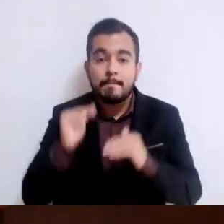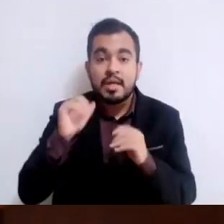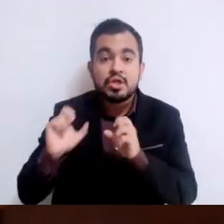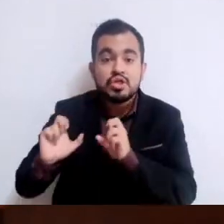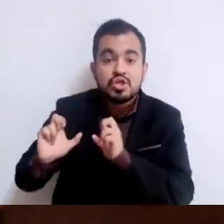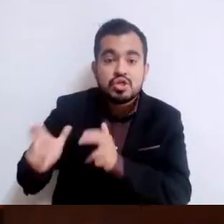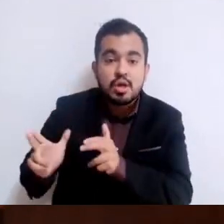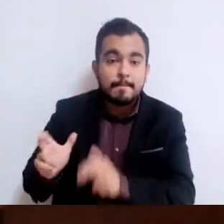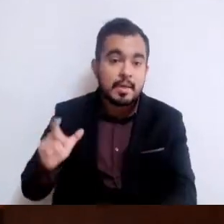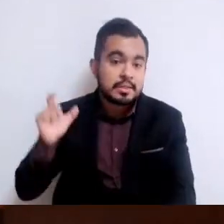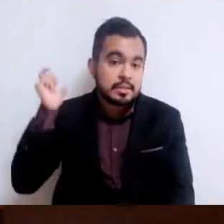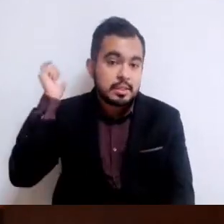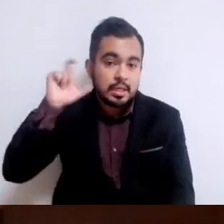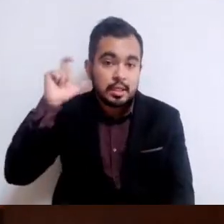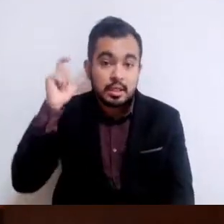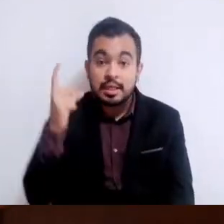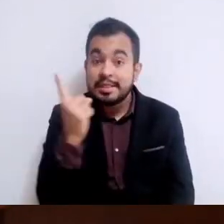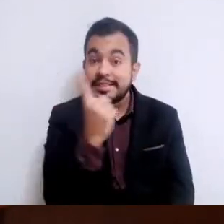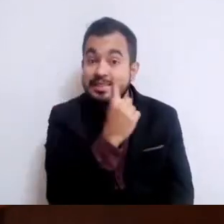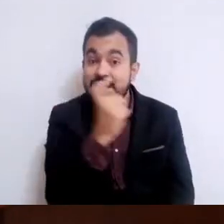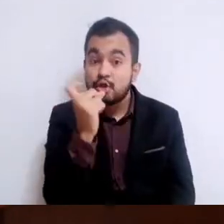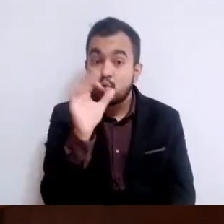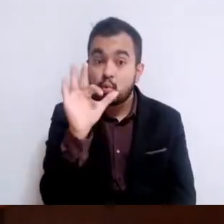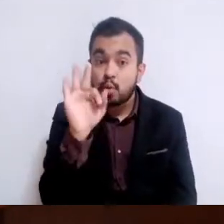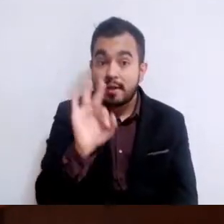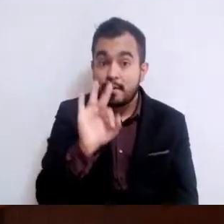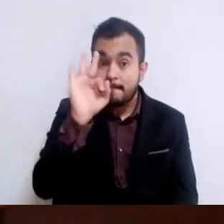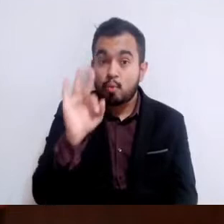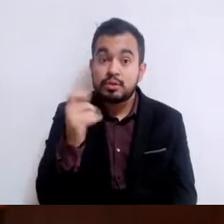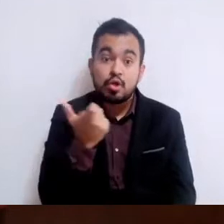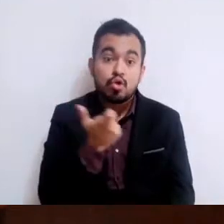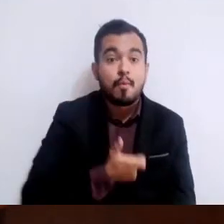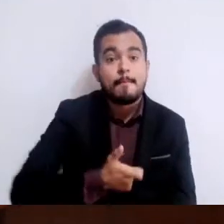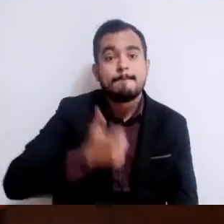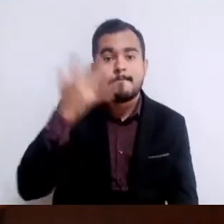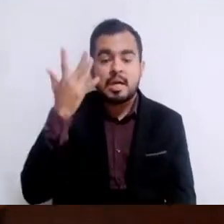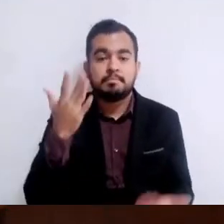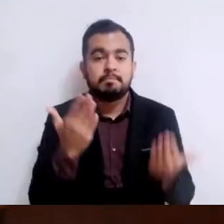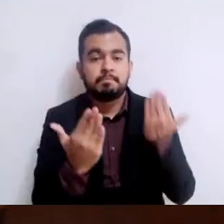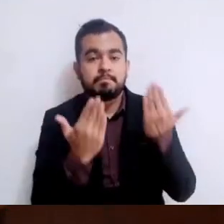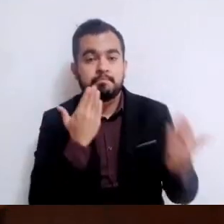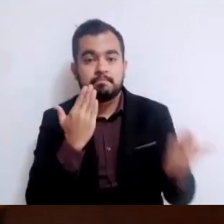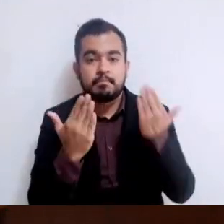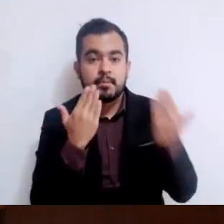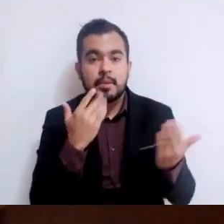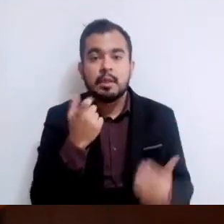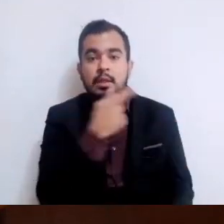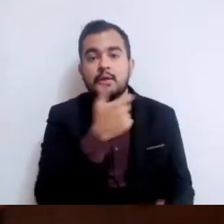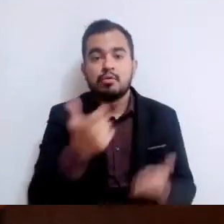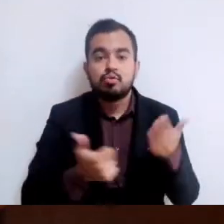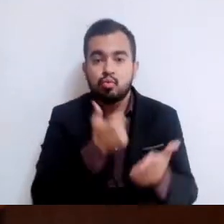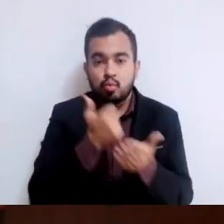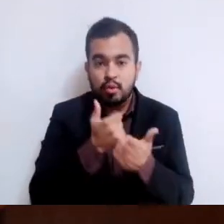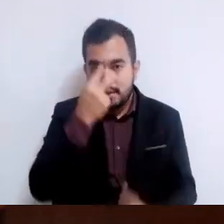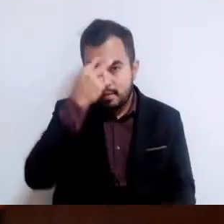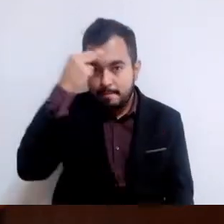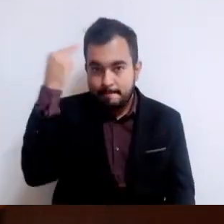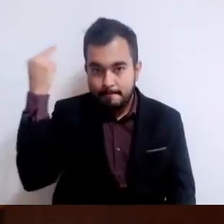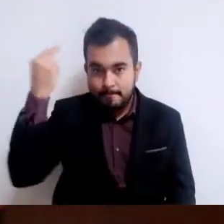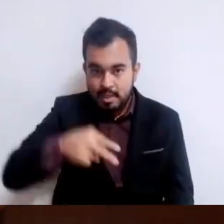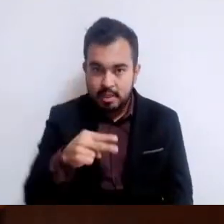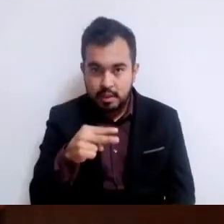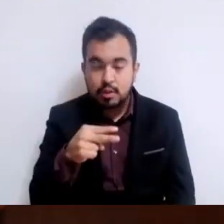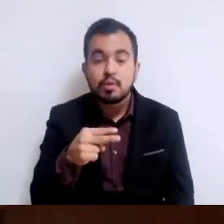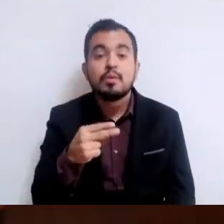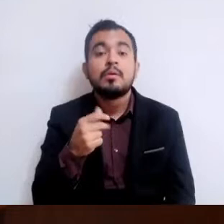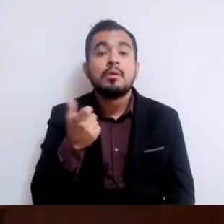y casi 140% más costosa que la tarifa mínima vigente en la Ciudad de México. Por si acaso no bastaran las